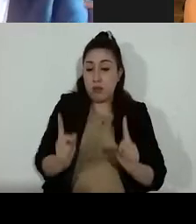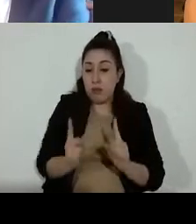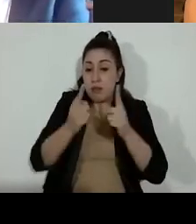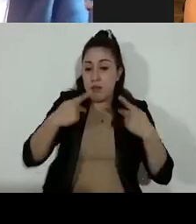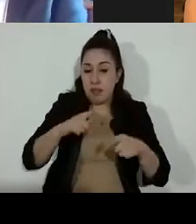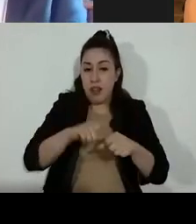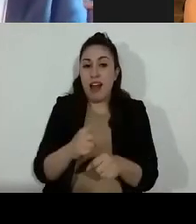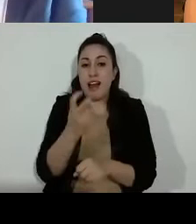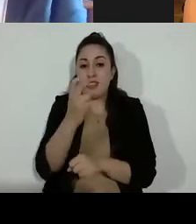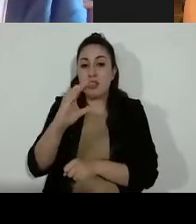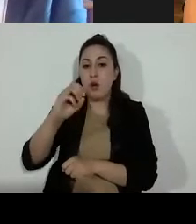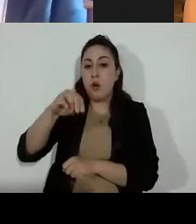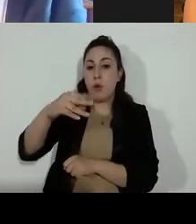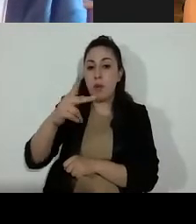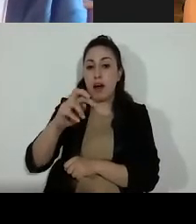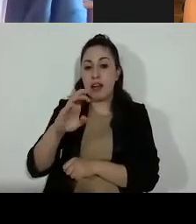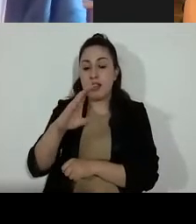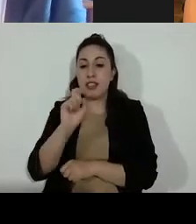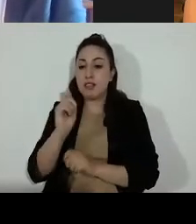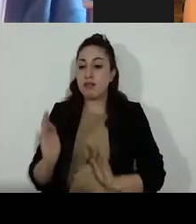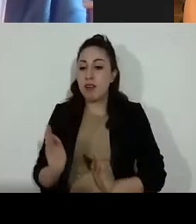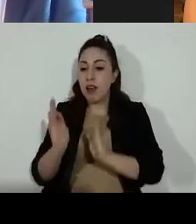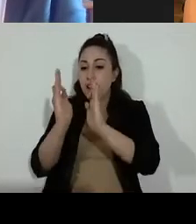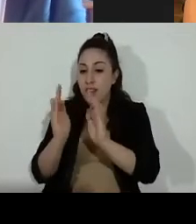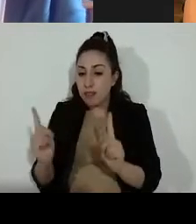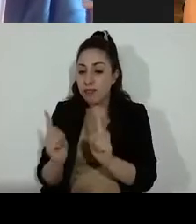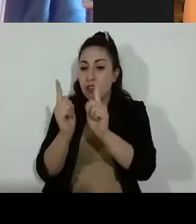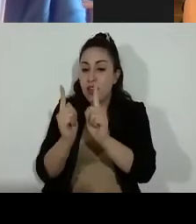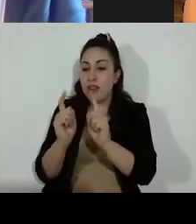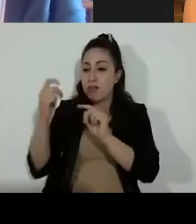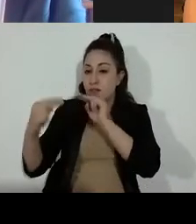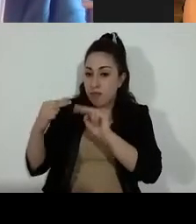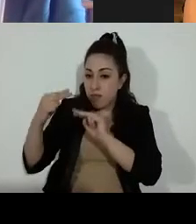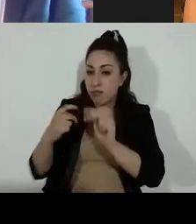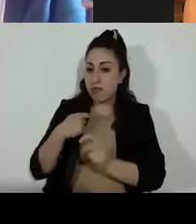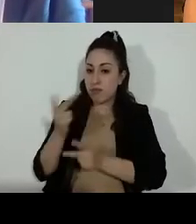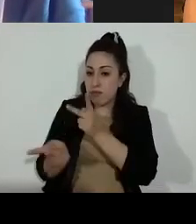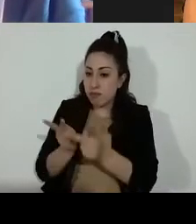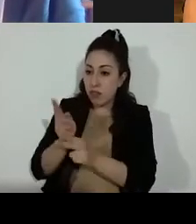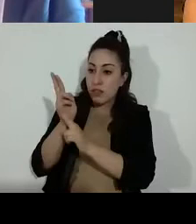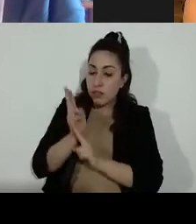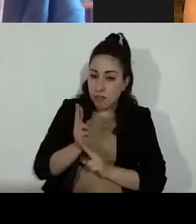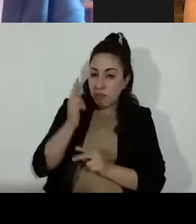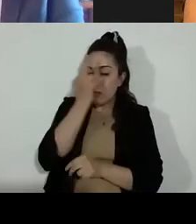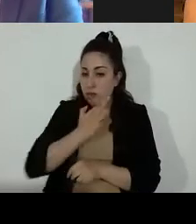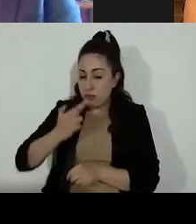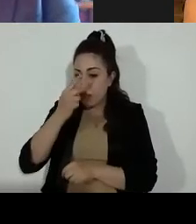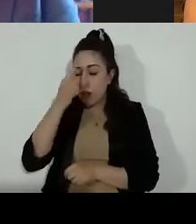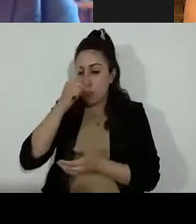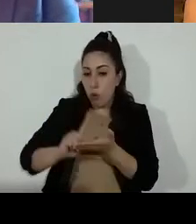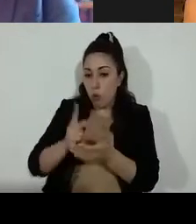eso, de que es de frente, que podamos nosotros vernos a los ojos, preguntar, analizar,